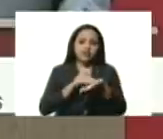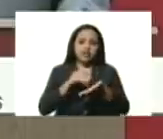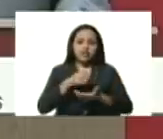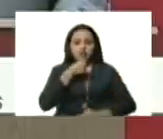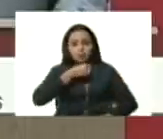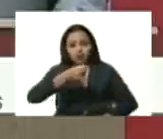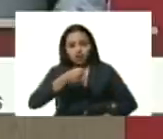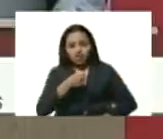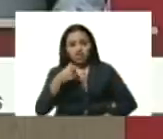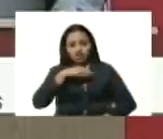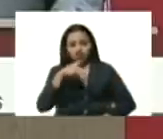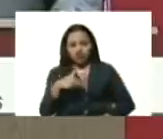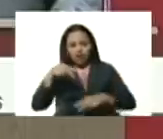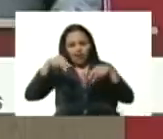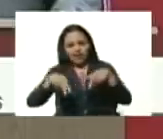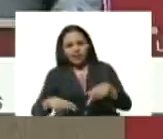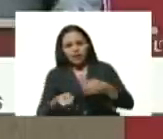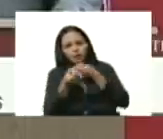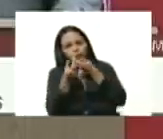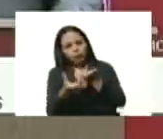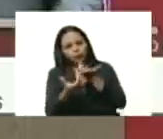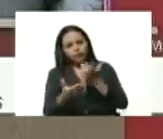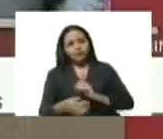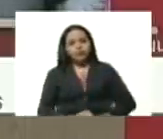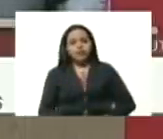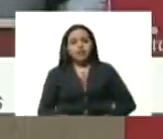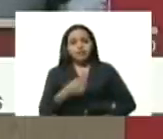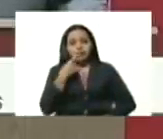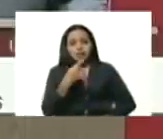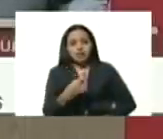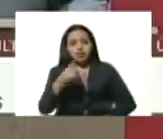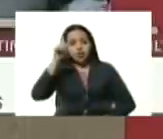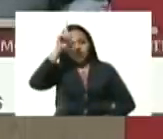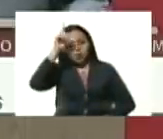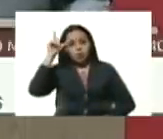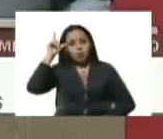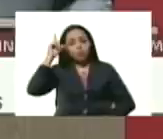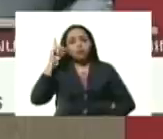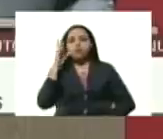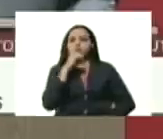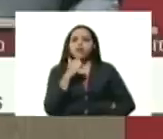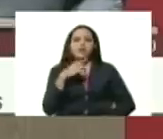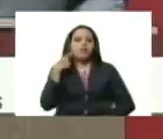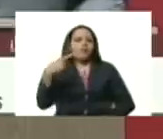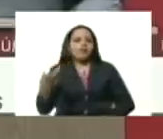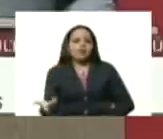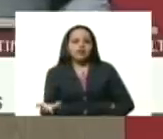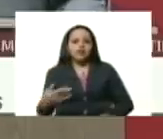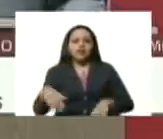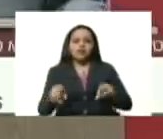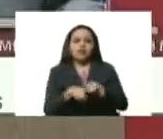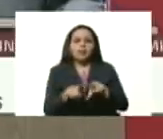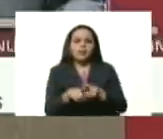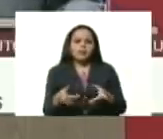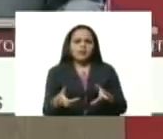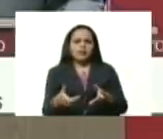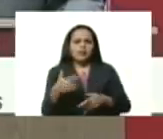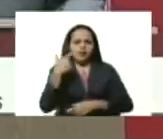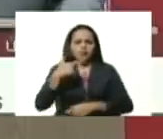de comunicación. Hemos dicho que Leopoldo López no es un político, sino que es un criminal. Hemos dicho que Leopoldo López